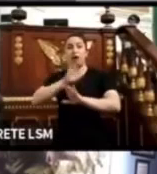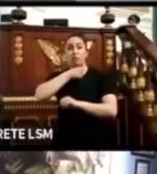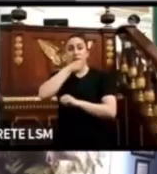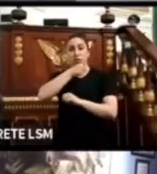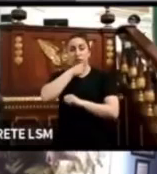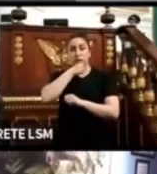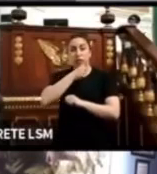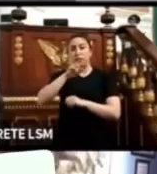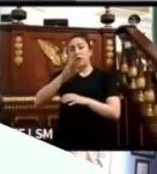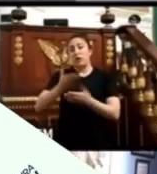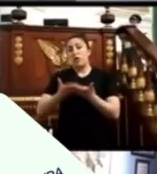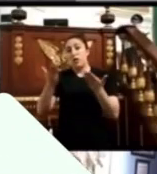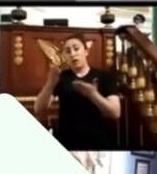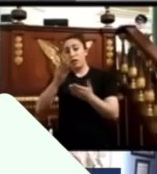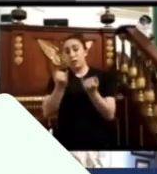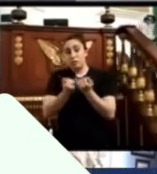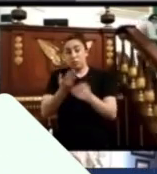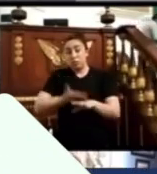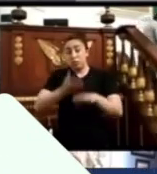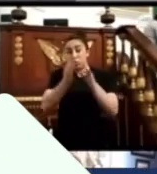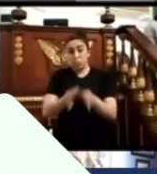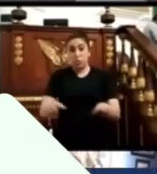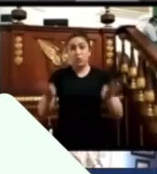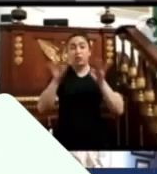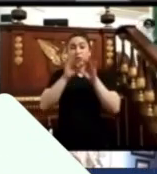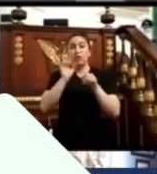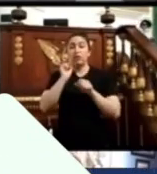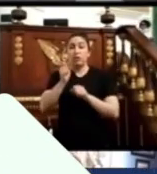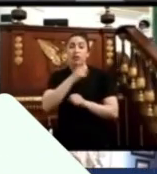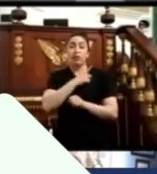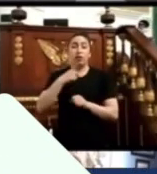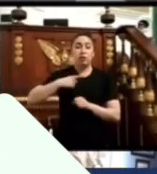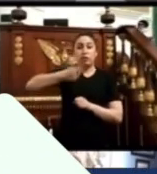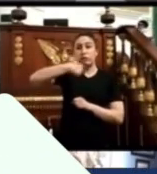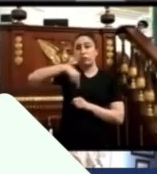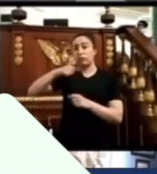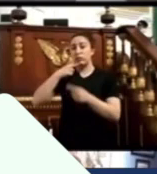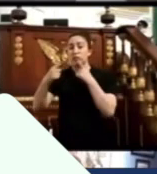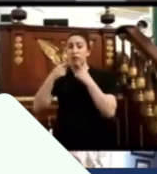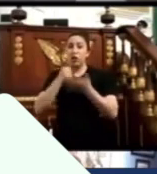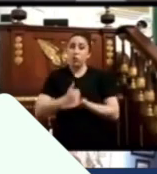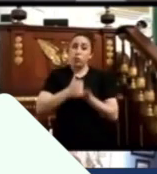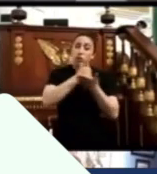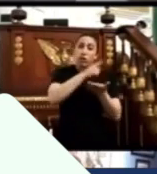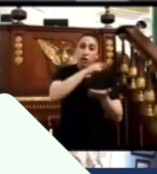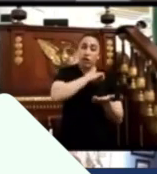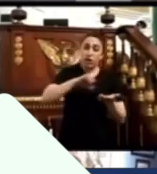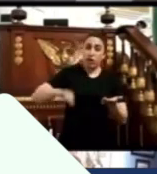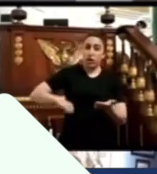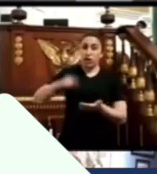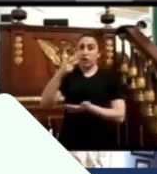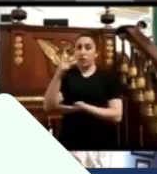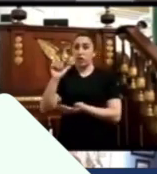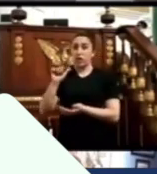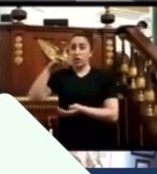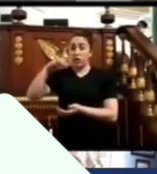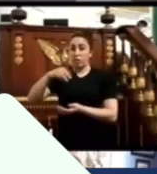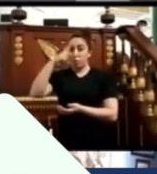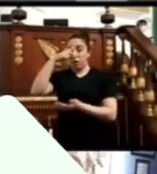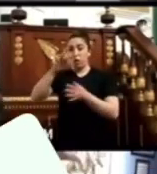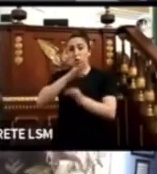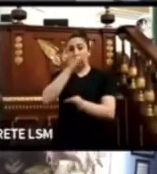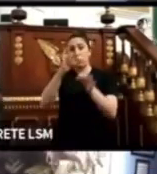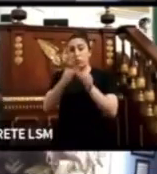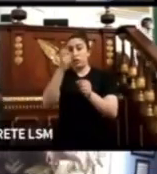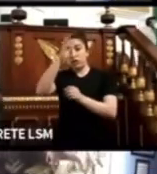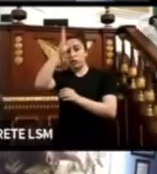que es importante que llamemos, invitemos, pidamos a la alcaldía, que en Gustavo Madero, que cumplan los acuerdos